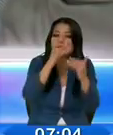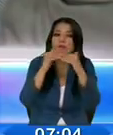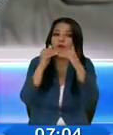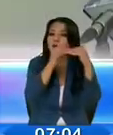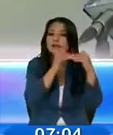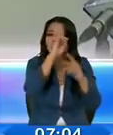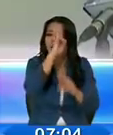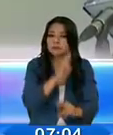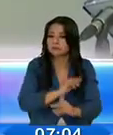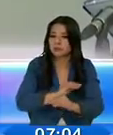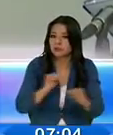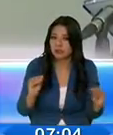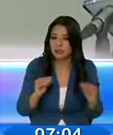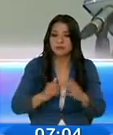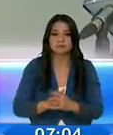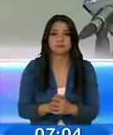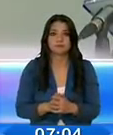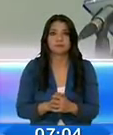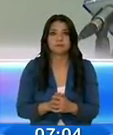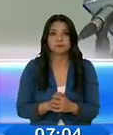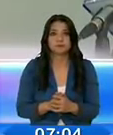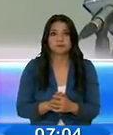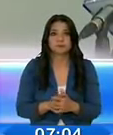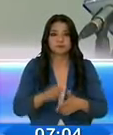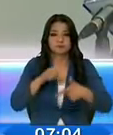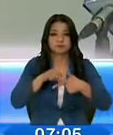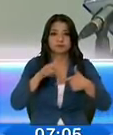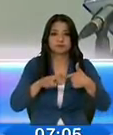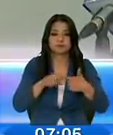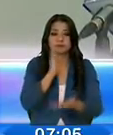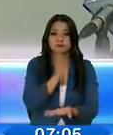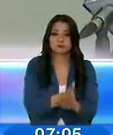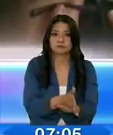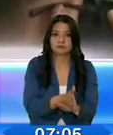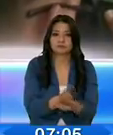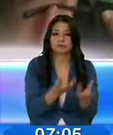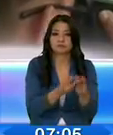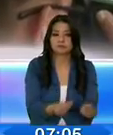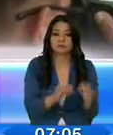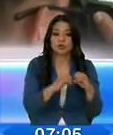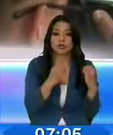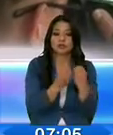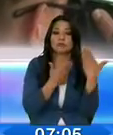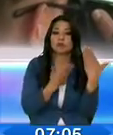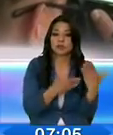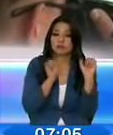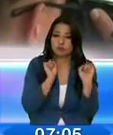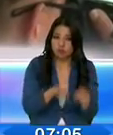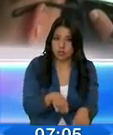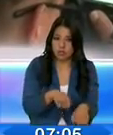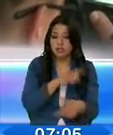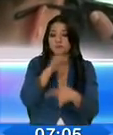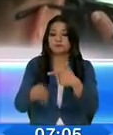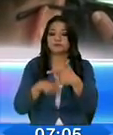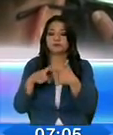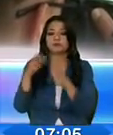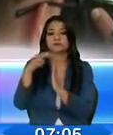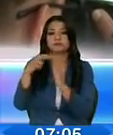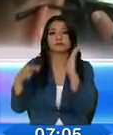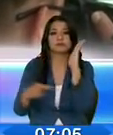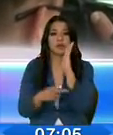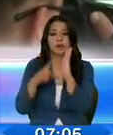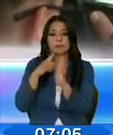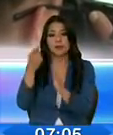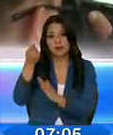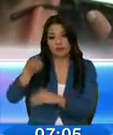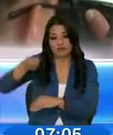democrática. Estos serían el de cancelación, liquidación y extinción de organizaciones políticas y el reglamento para la